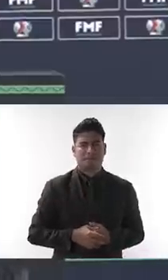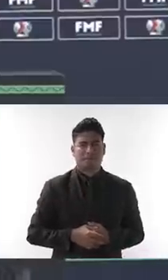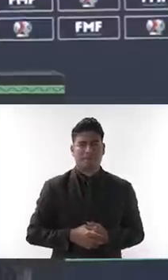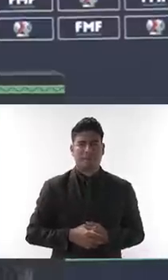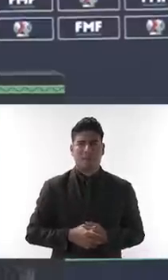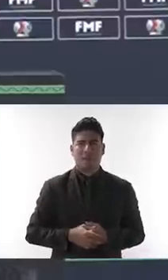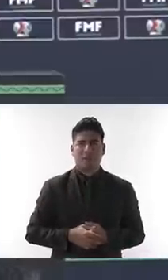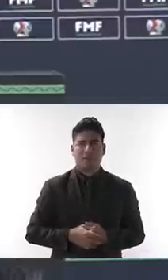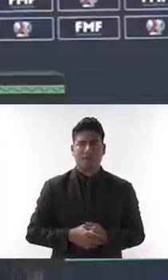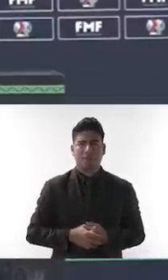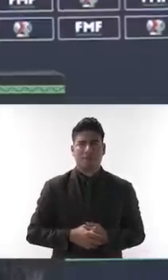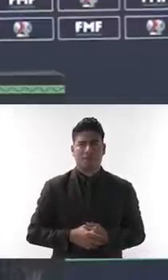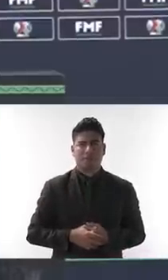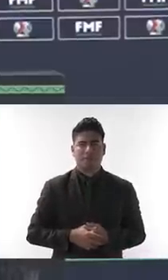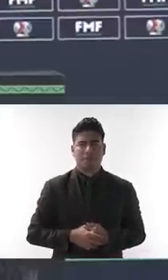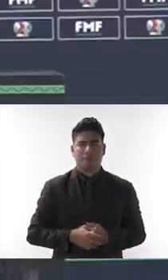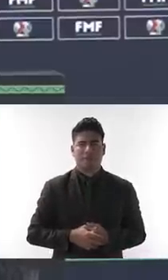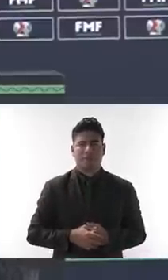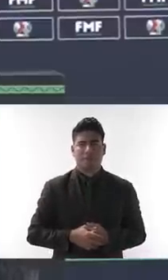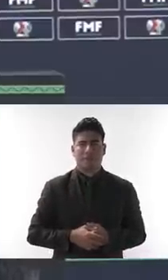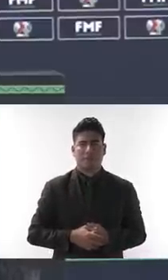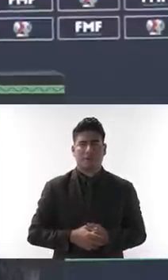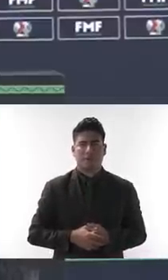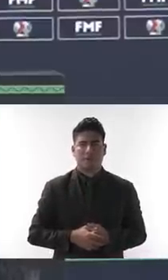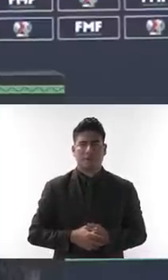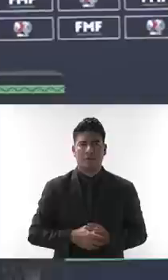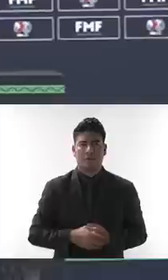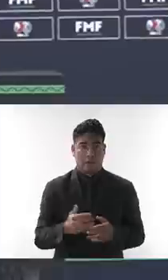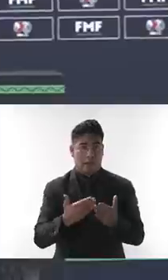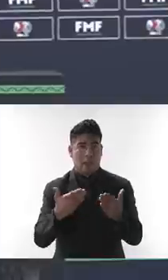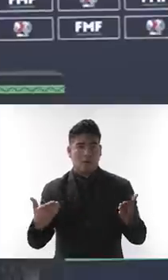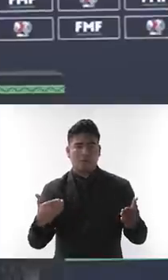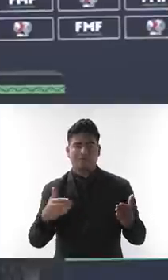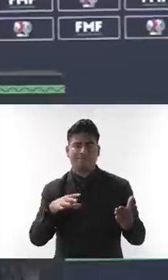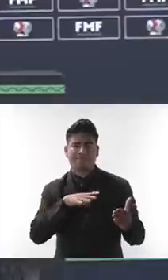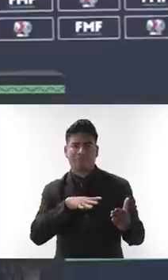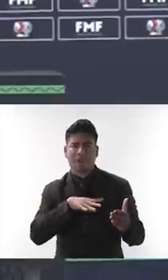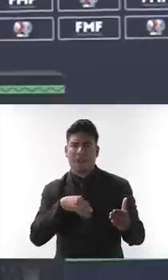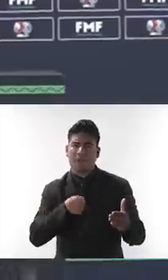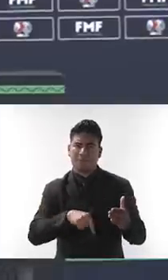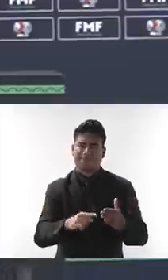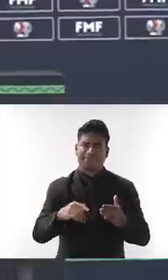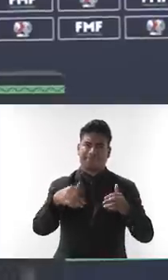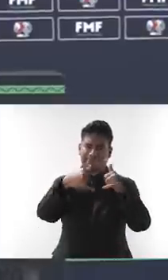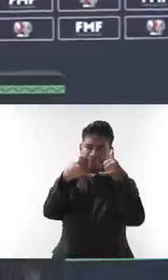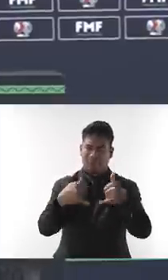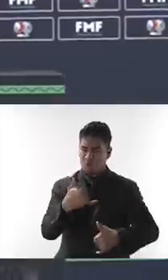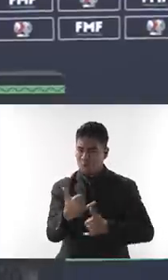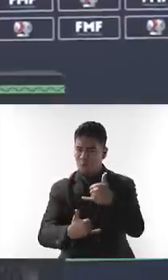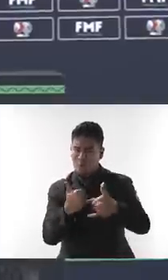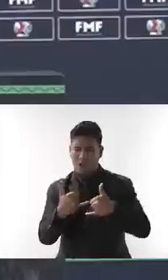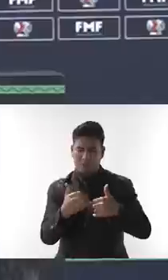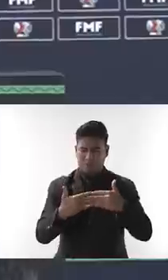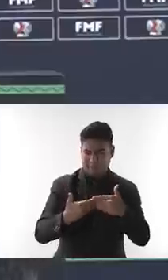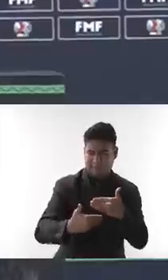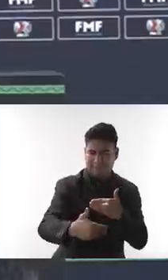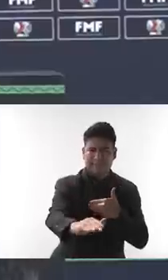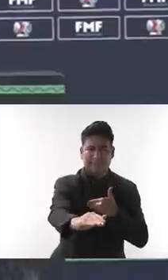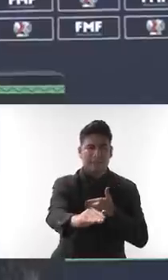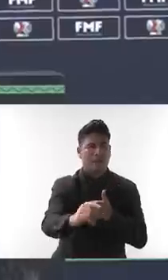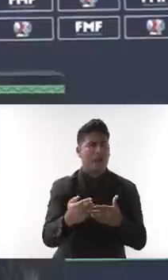Hola, buenas tardes. Buenas tardes para todos. Una pregunta al tema de esta implementación de torneos largos. ¿Qué beneficio